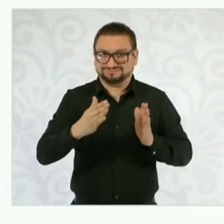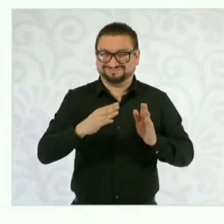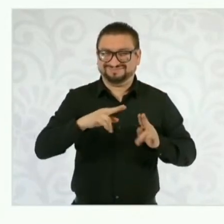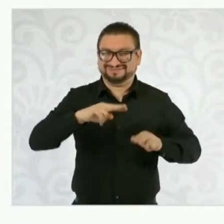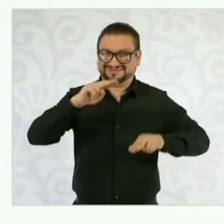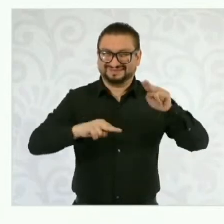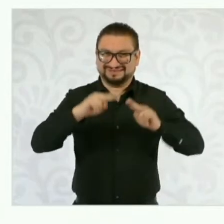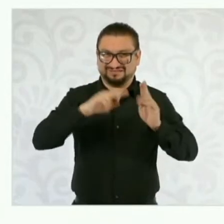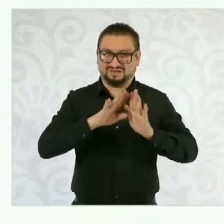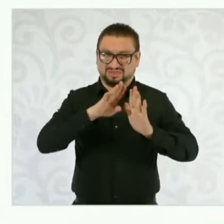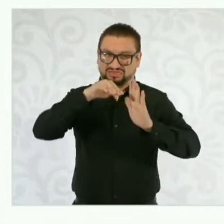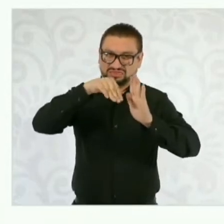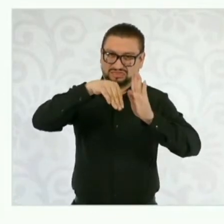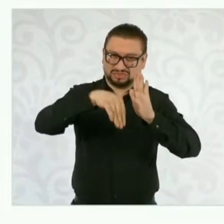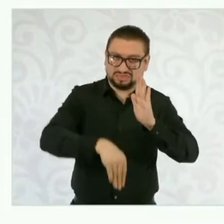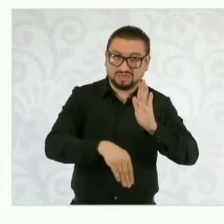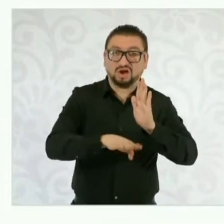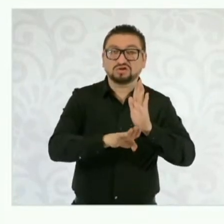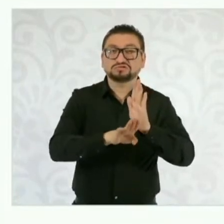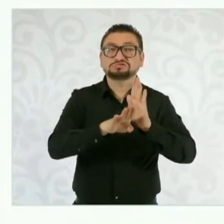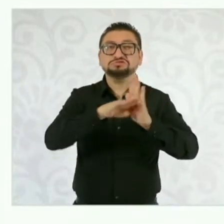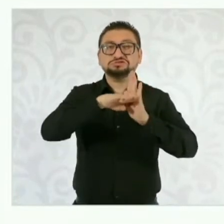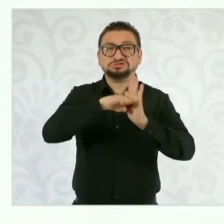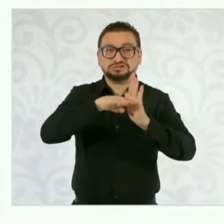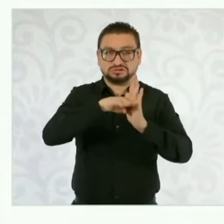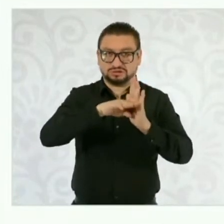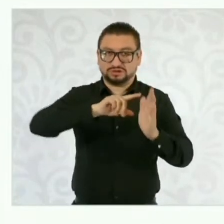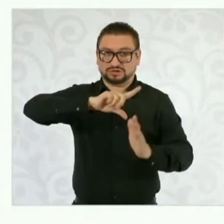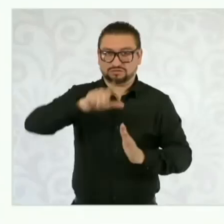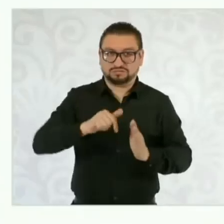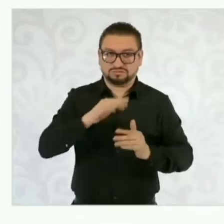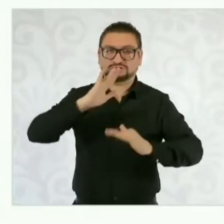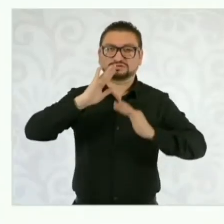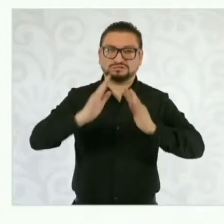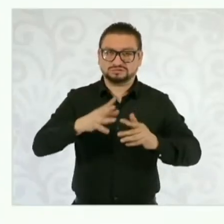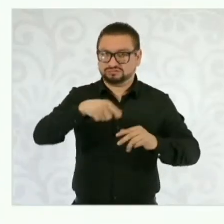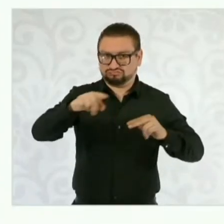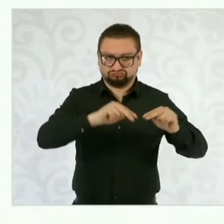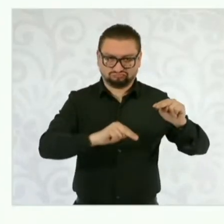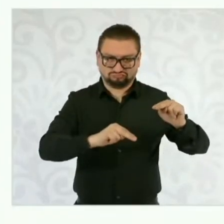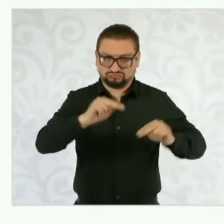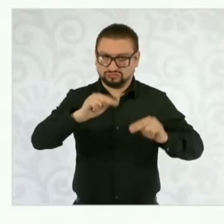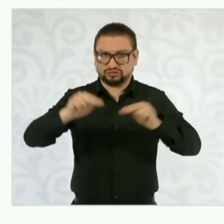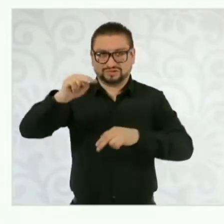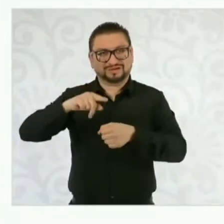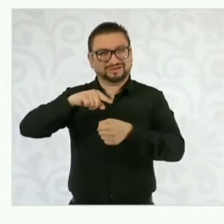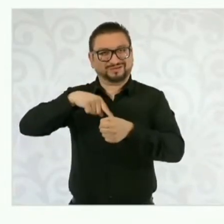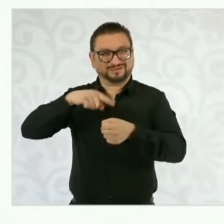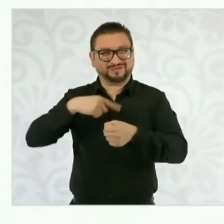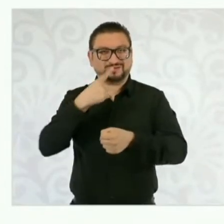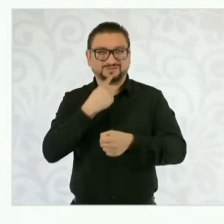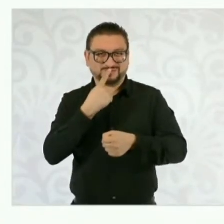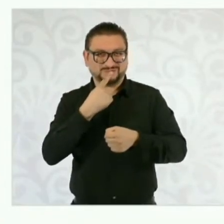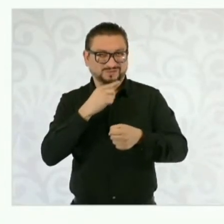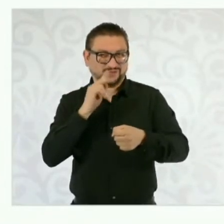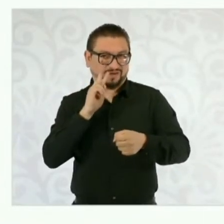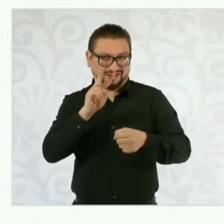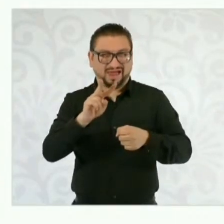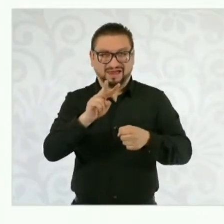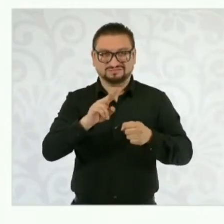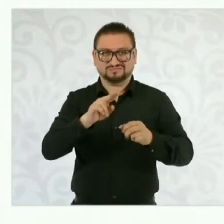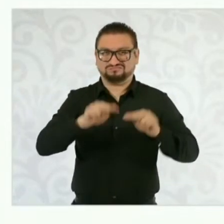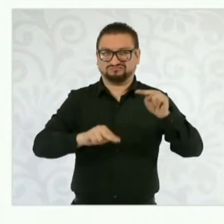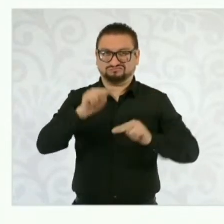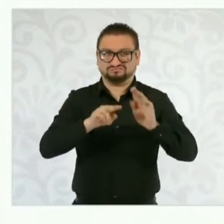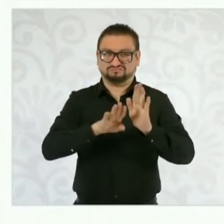descenso, de estancamiento, y posteriormente ya, como verán en las barras color rojo, pues es